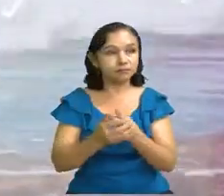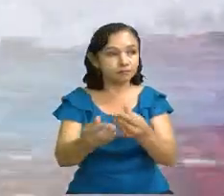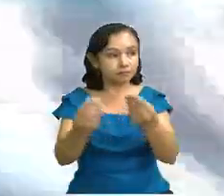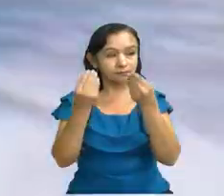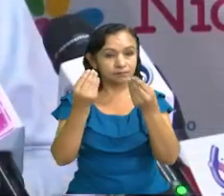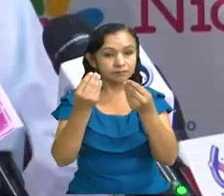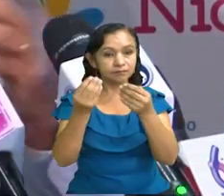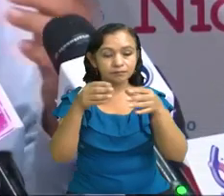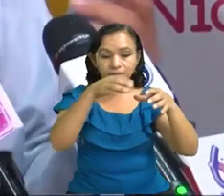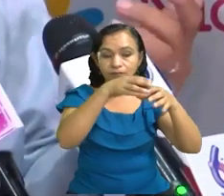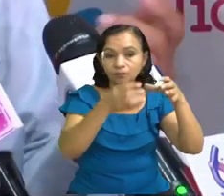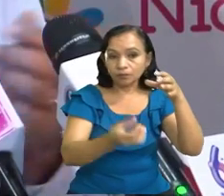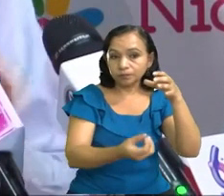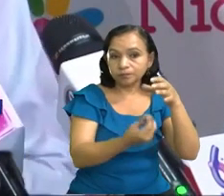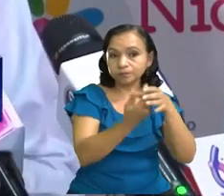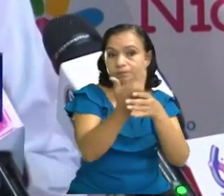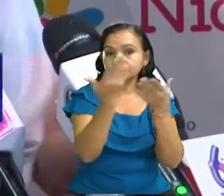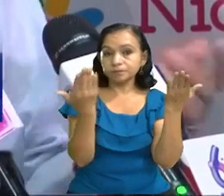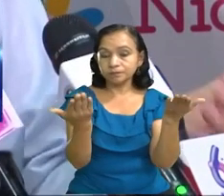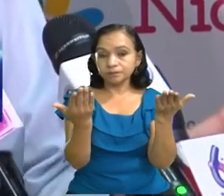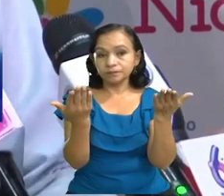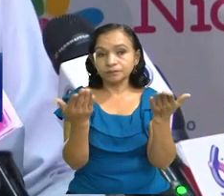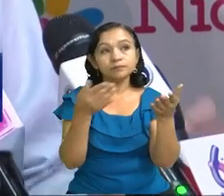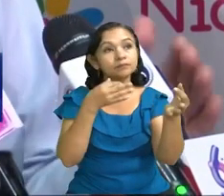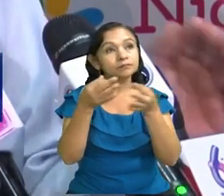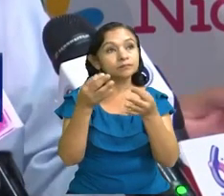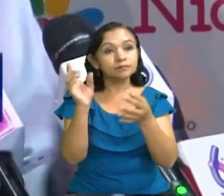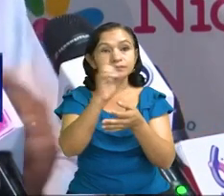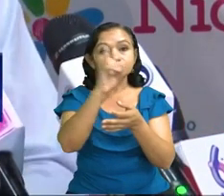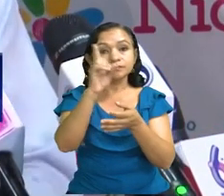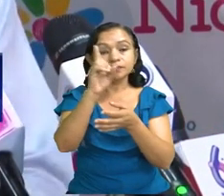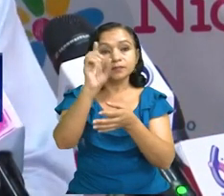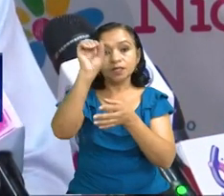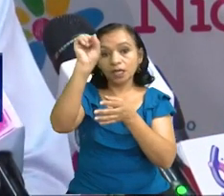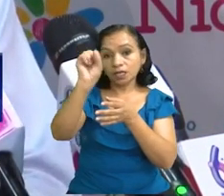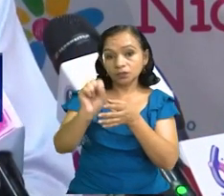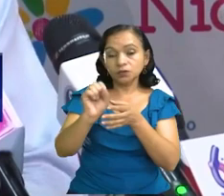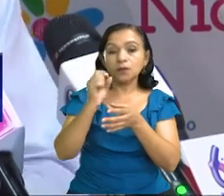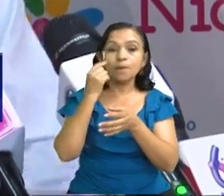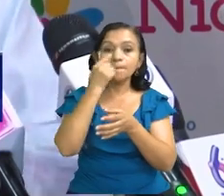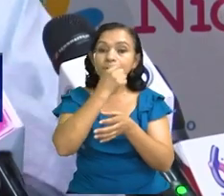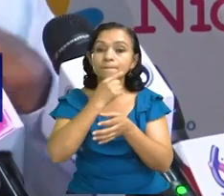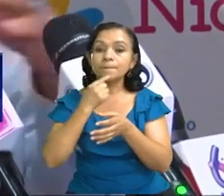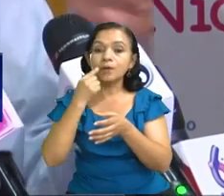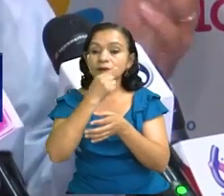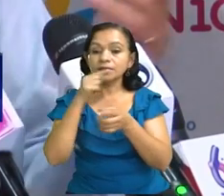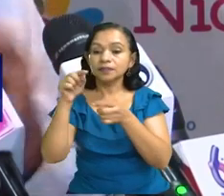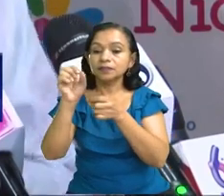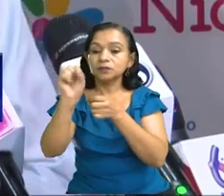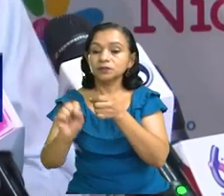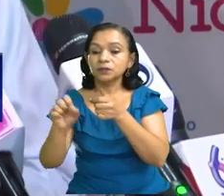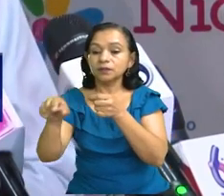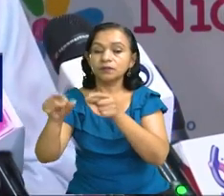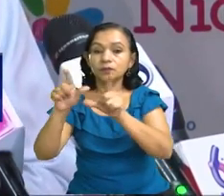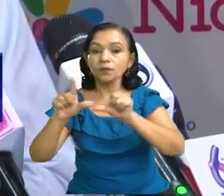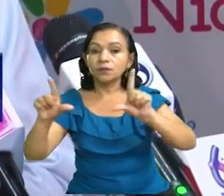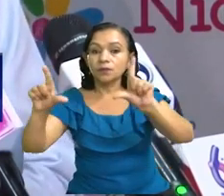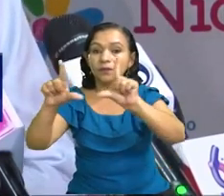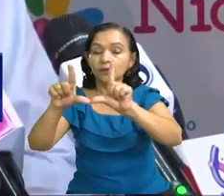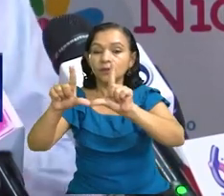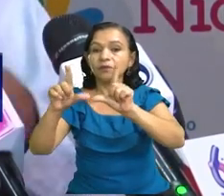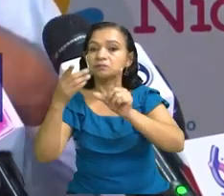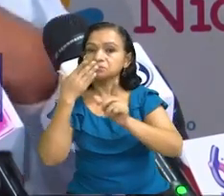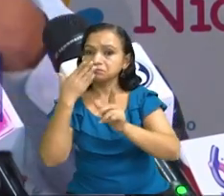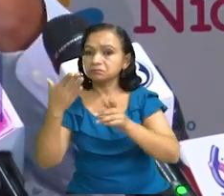muchos volcanes. Vamos a estar ubicados exactamente al costado sur de la Bocana de La Boquita. Ahí tenemos un espacio